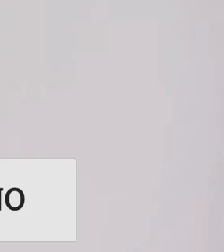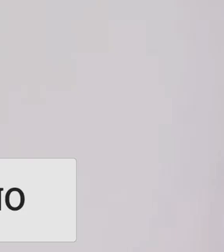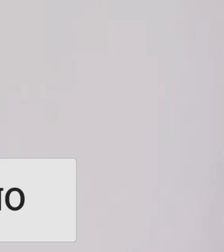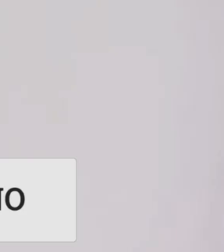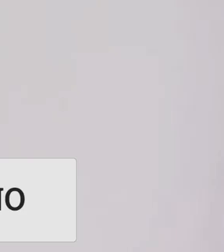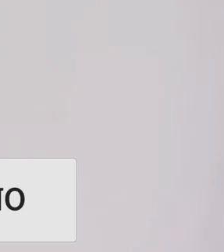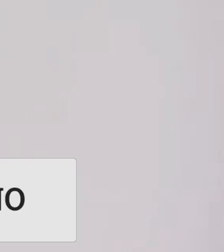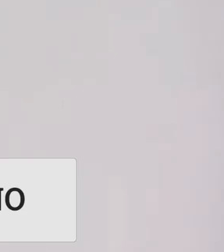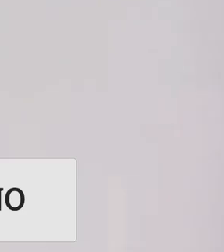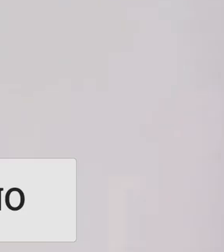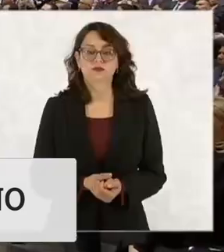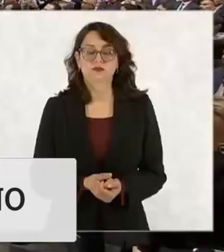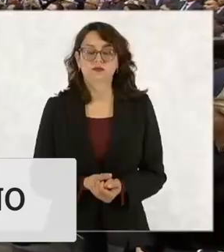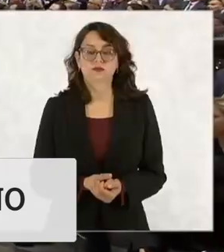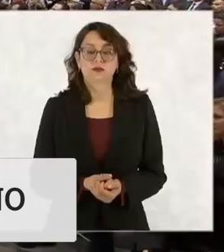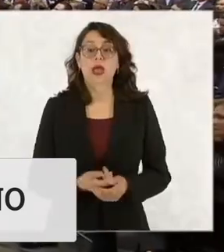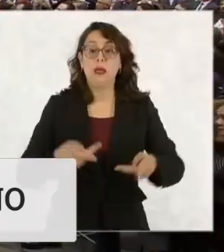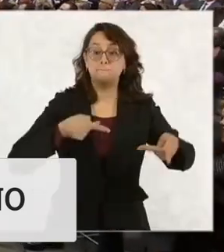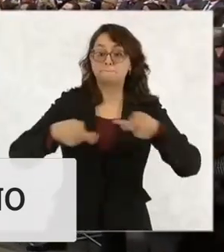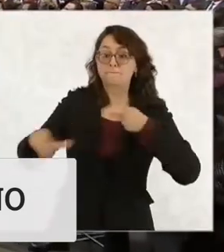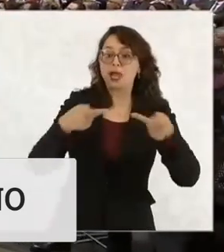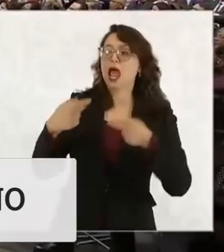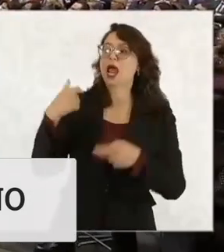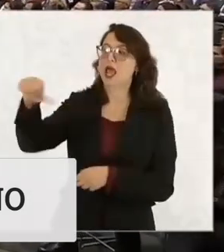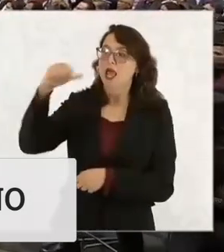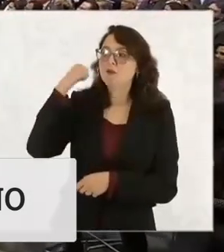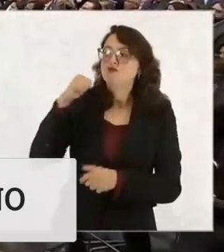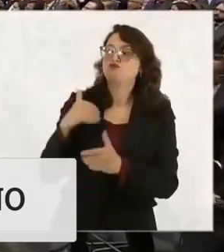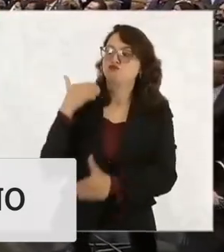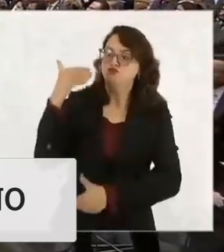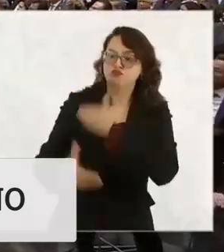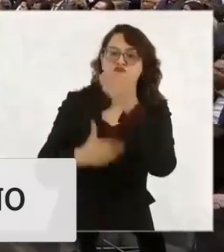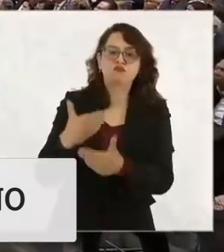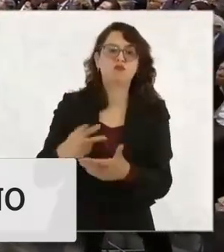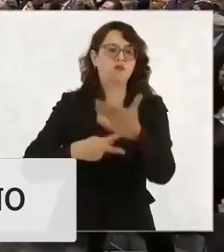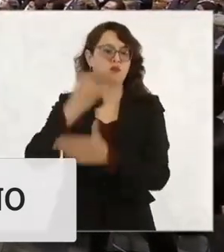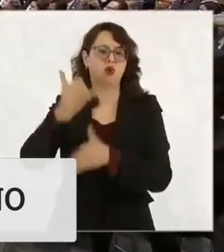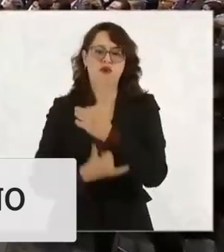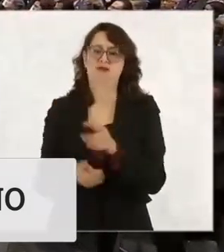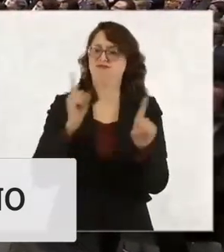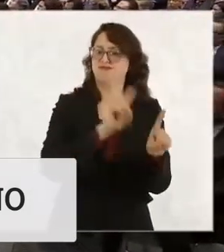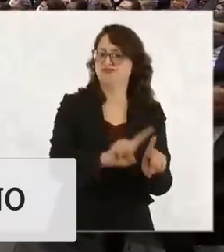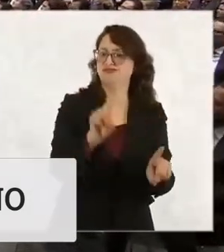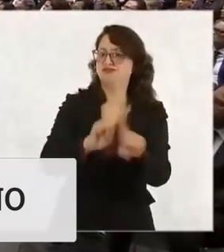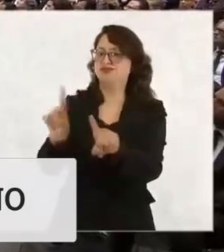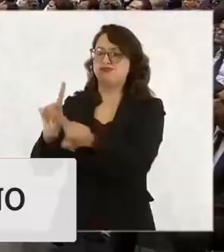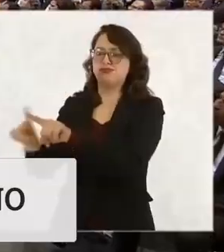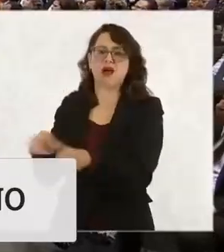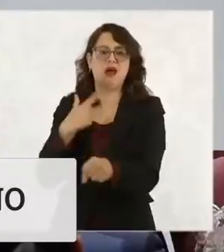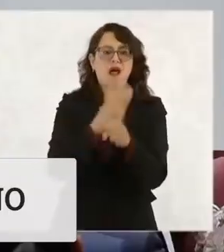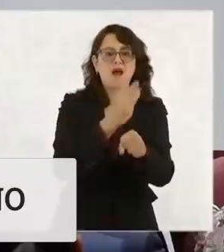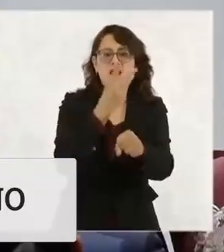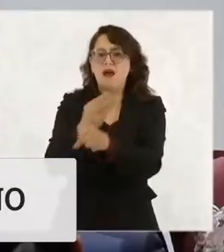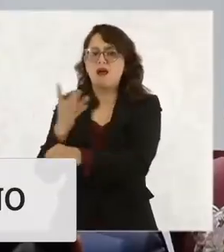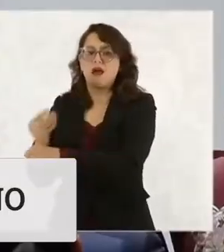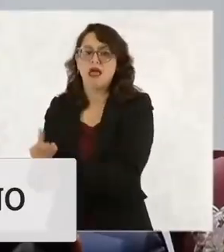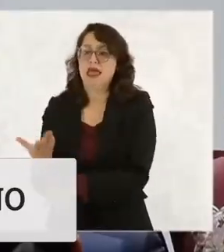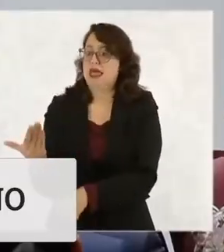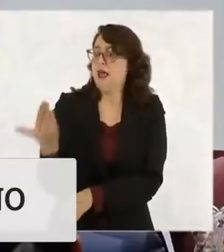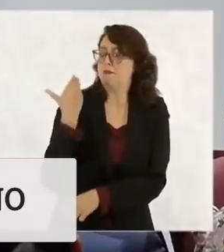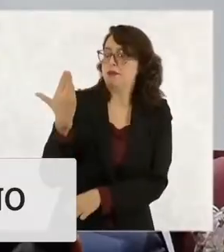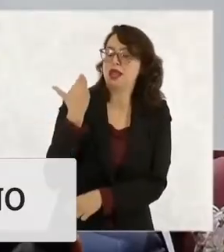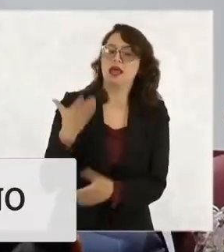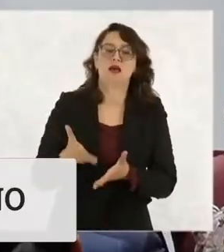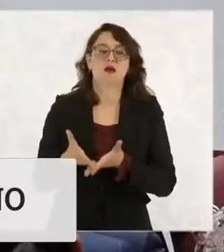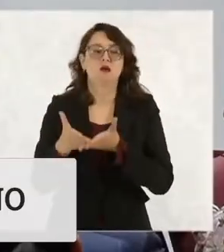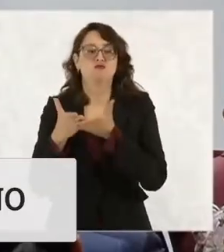mantenimiento de las playas y la costera, senderos Camina Libre, Camina Segura y recientemente inauguramos el